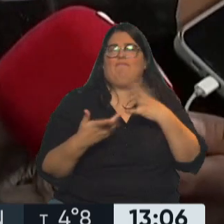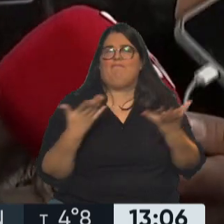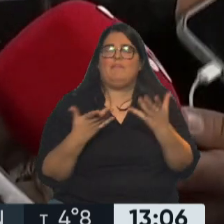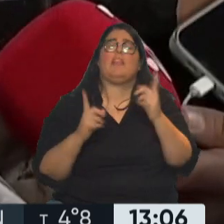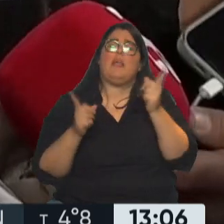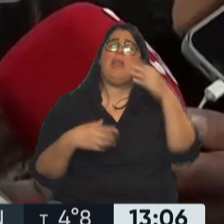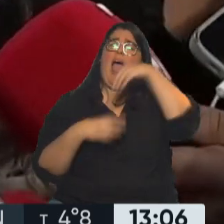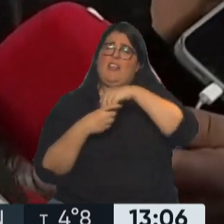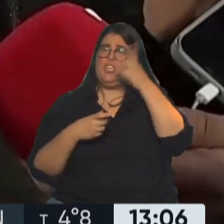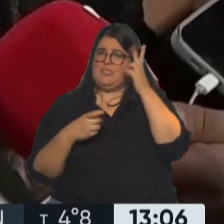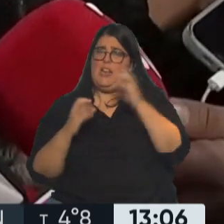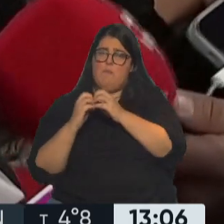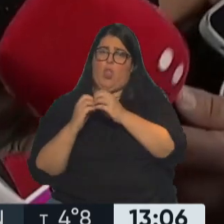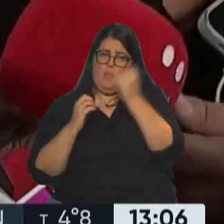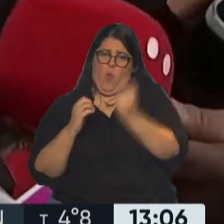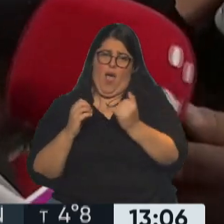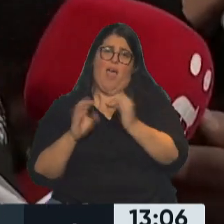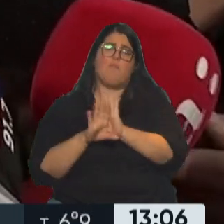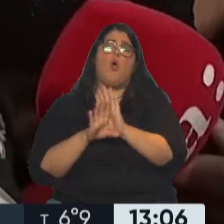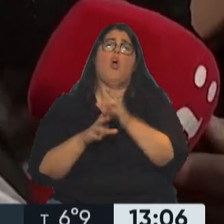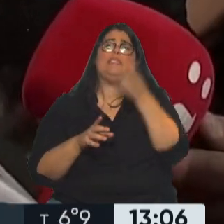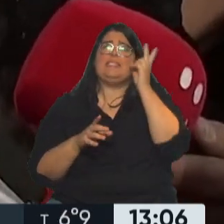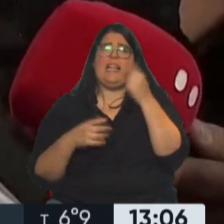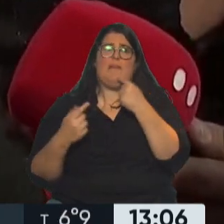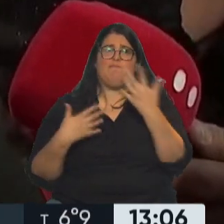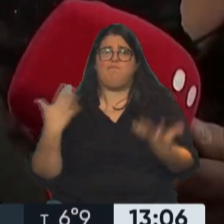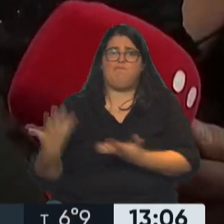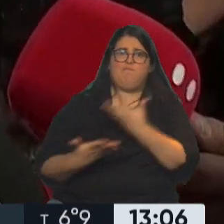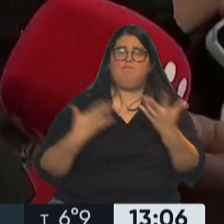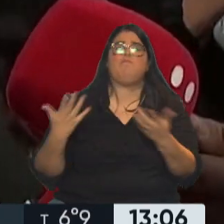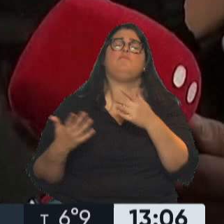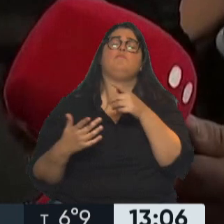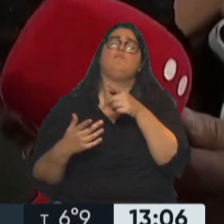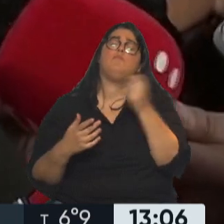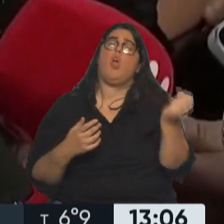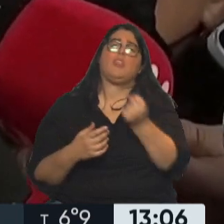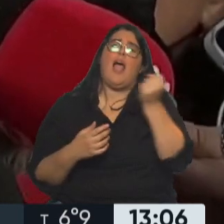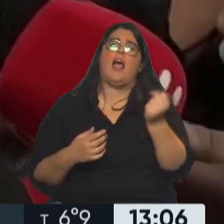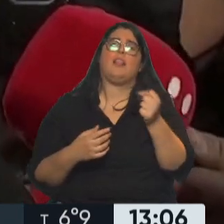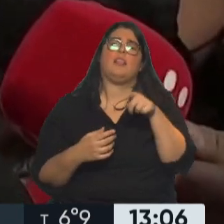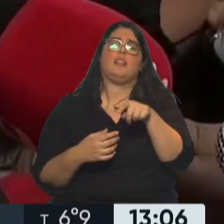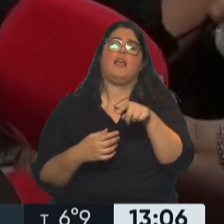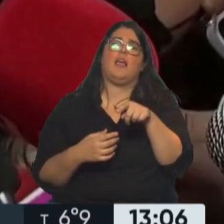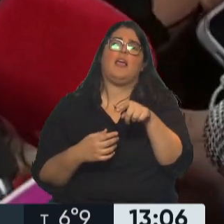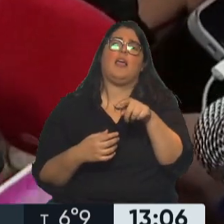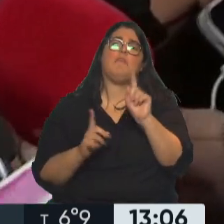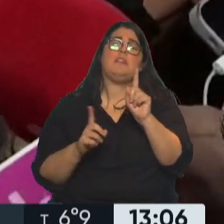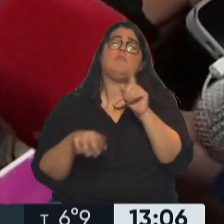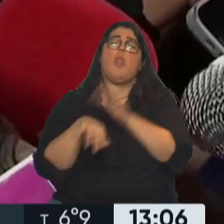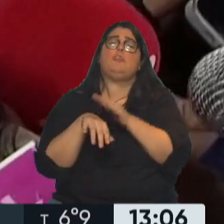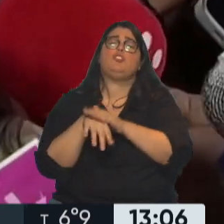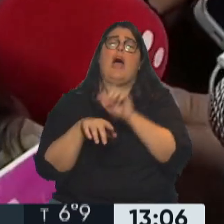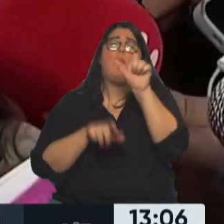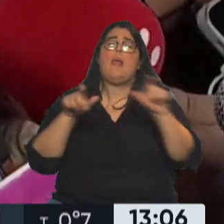Y en esto la incertidumbre, sin lugar a dudas, contribuye. Y por eso es importante que los diferentes actores políticos